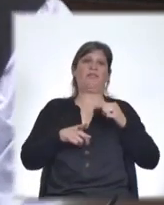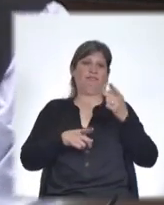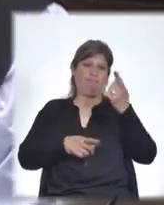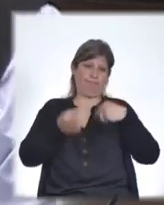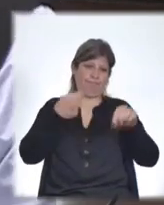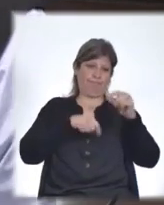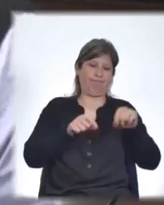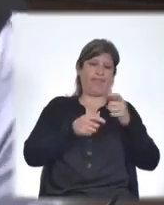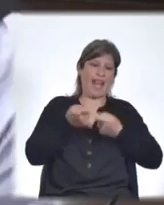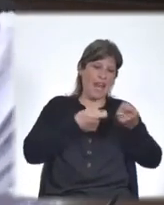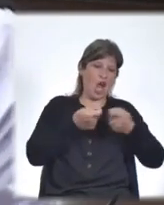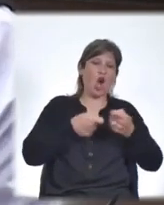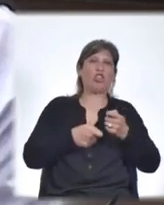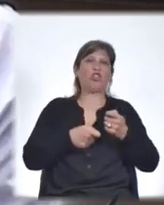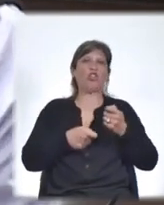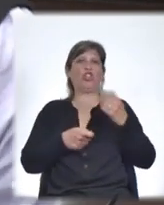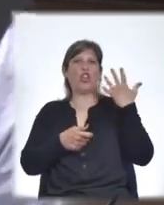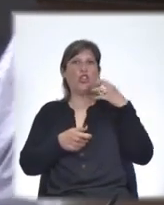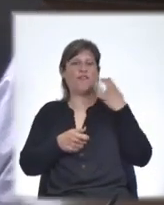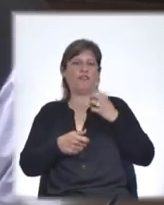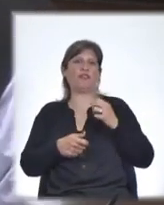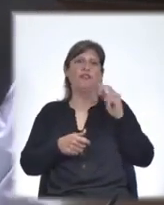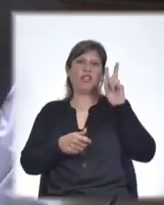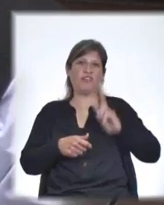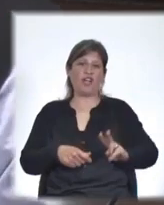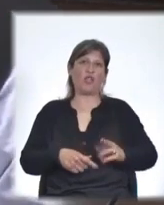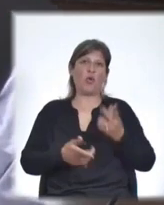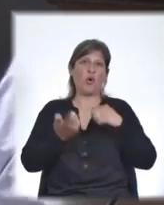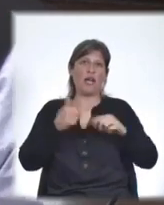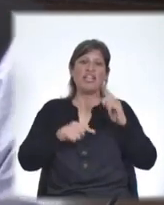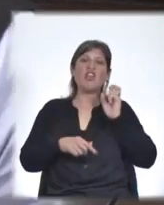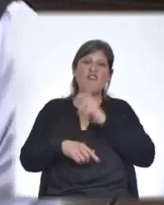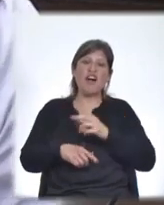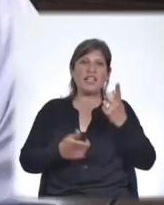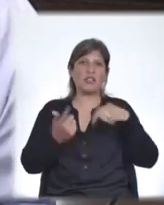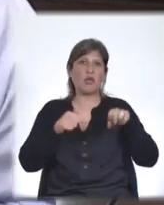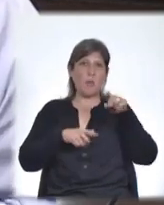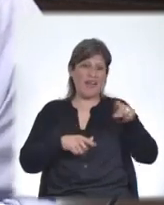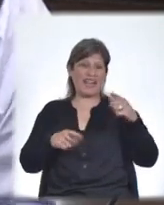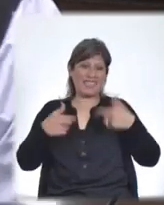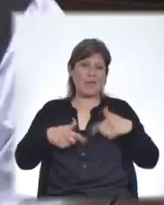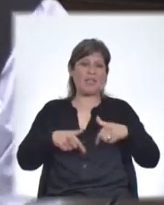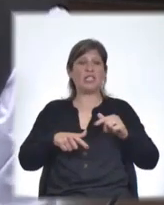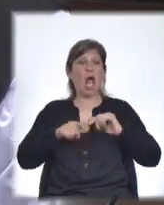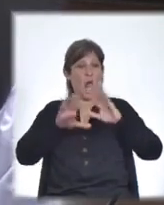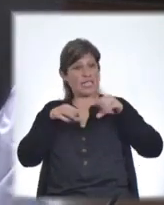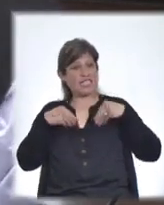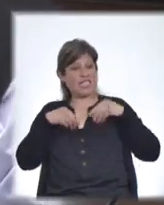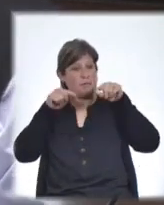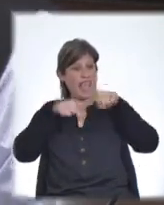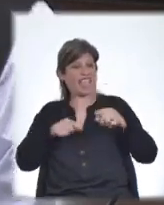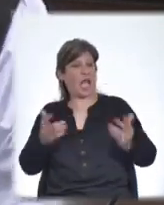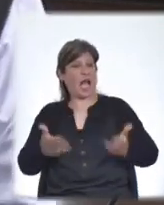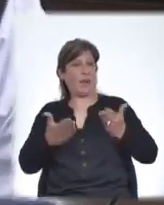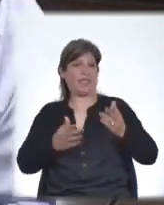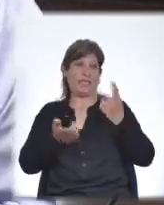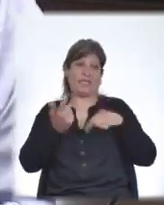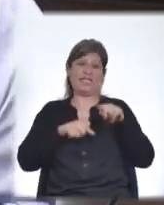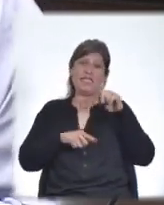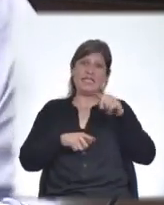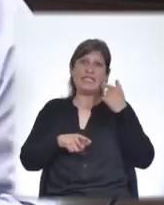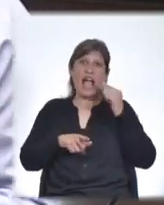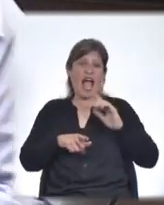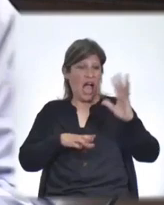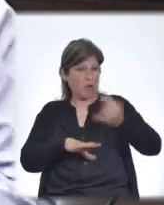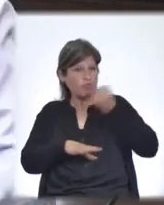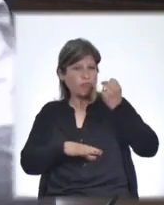falso, porque para hacer eso hay que modificar la ley orgánica municipal y que el Ministerio asuma esa facultad. Aquí lo que se está haciendo es apoderándose de una